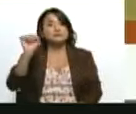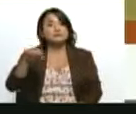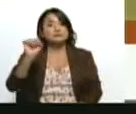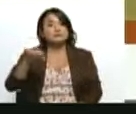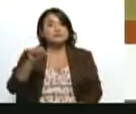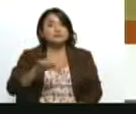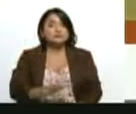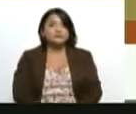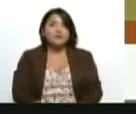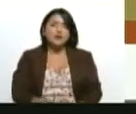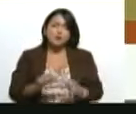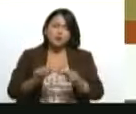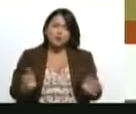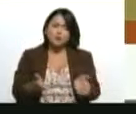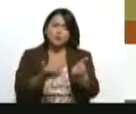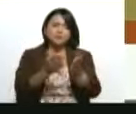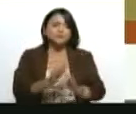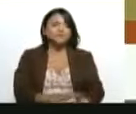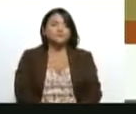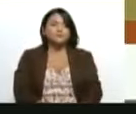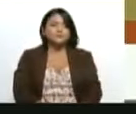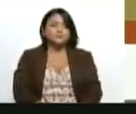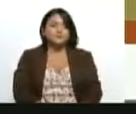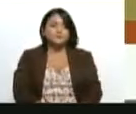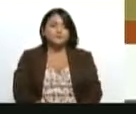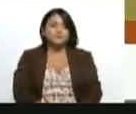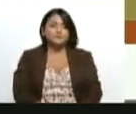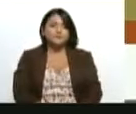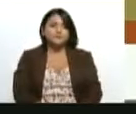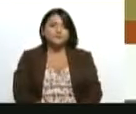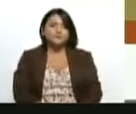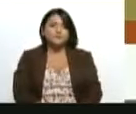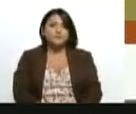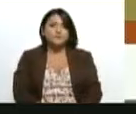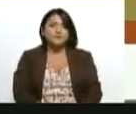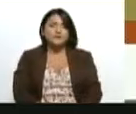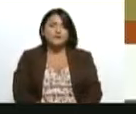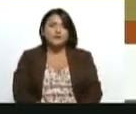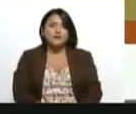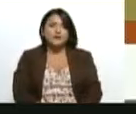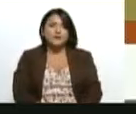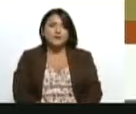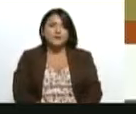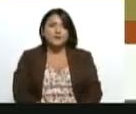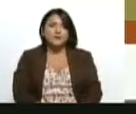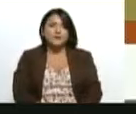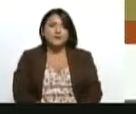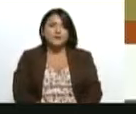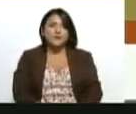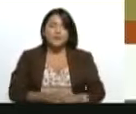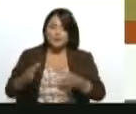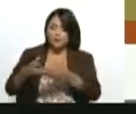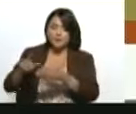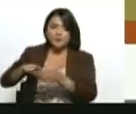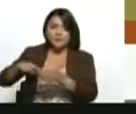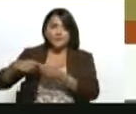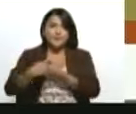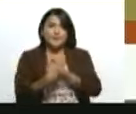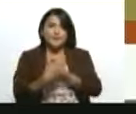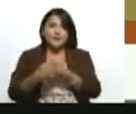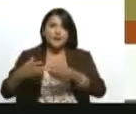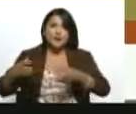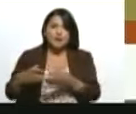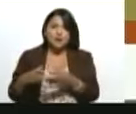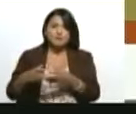¿Están de acuerdo? Seguimos avanzando. ¿Y cómo estará constituida una unidad popular para la